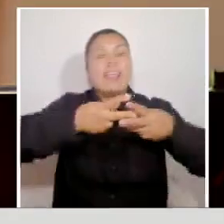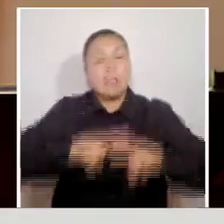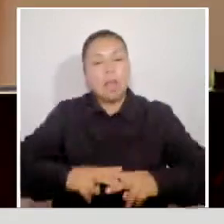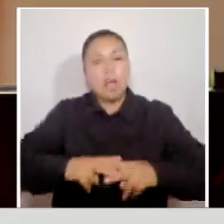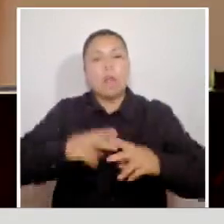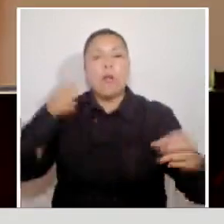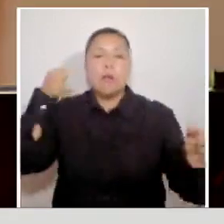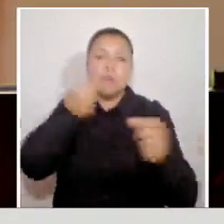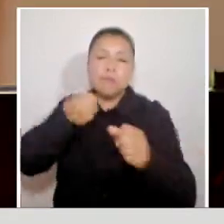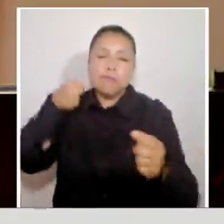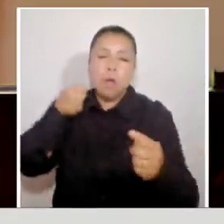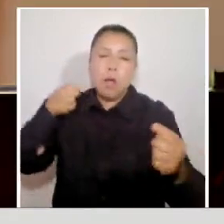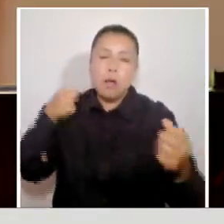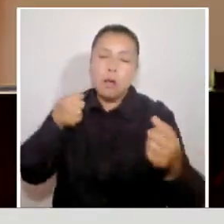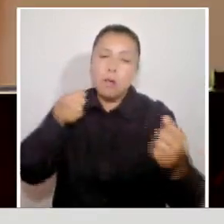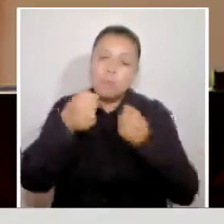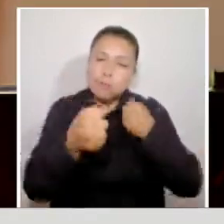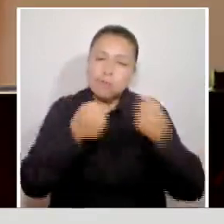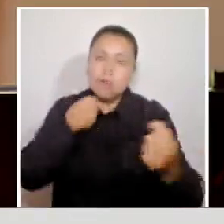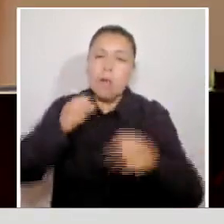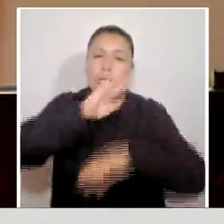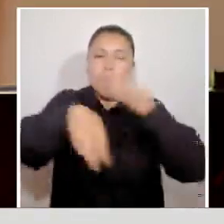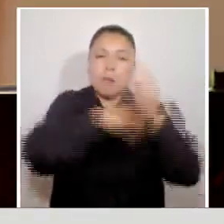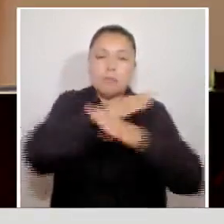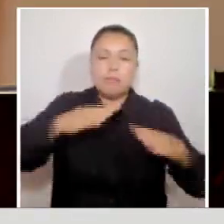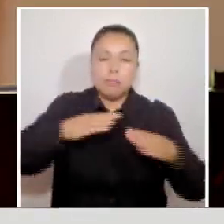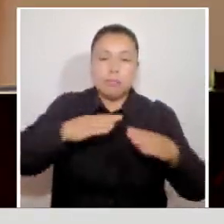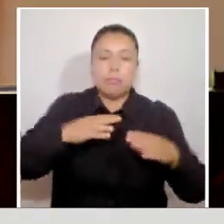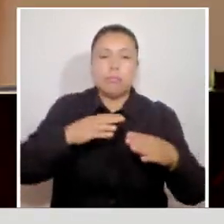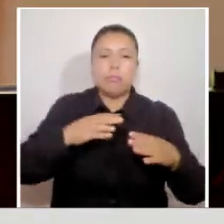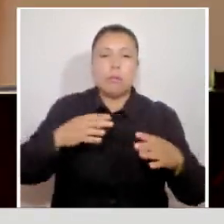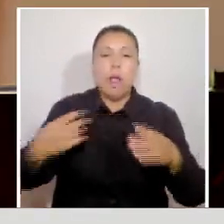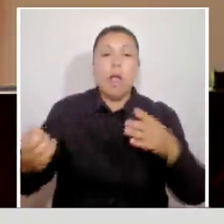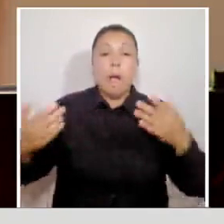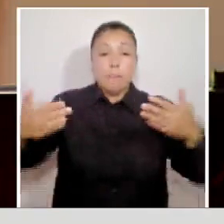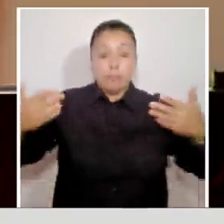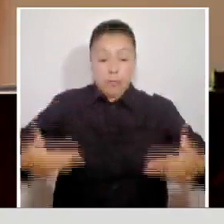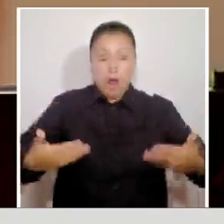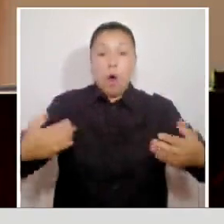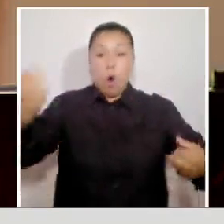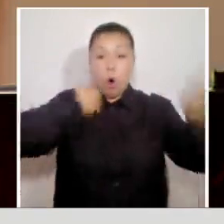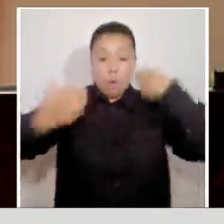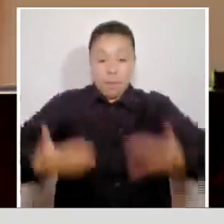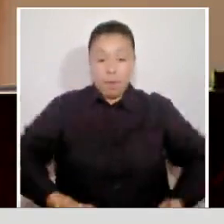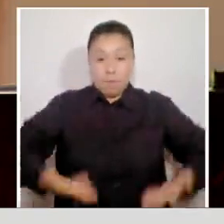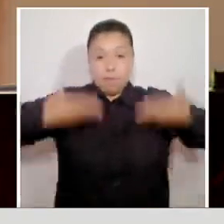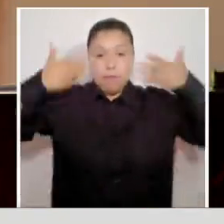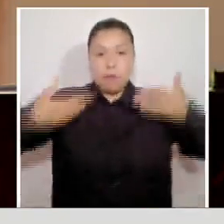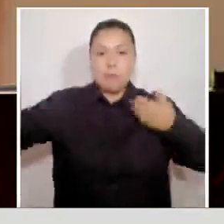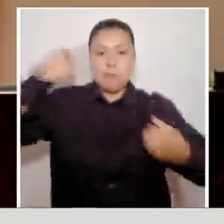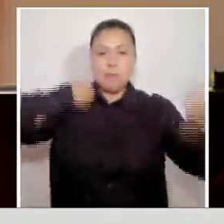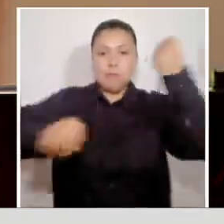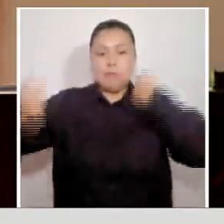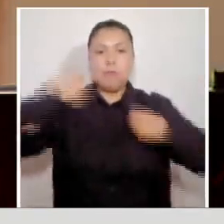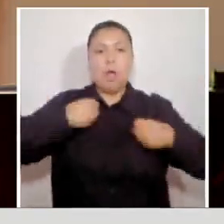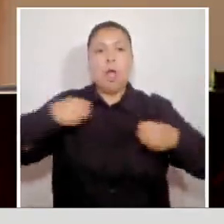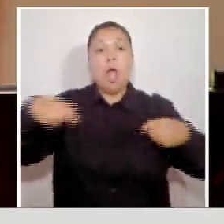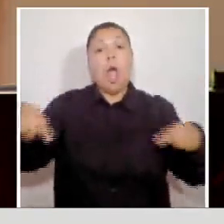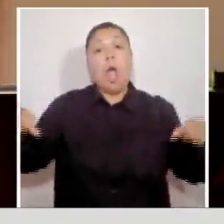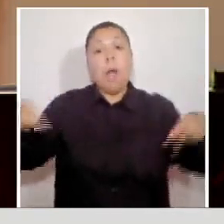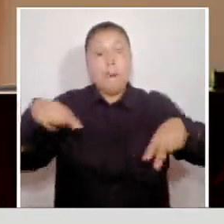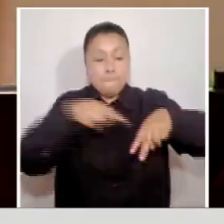del ta wondo del Karate y permite golpes de la cintura hacia arriba y también con las tibias en los muslos del